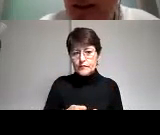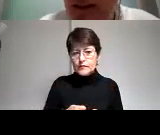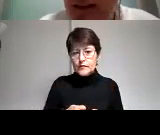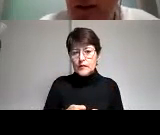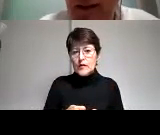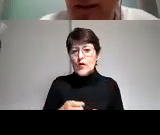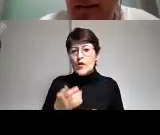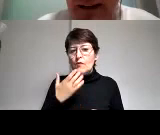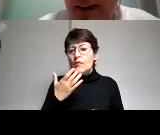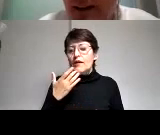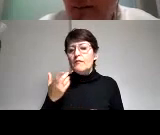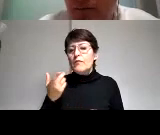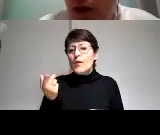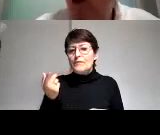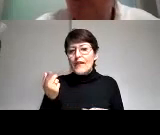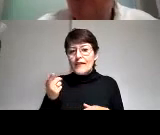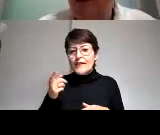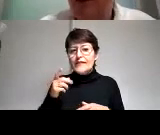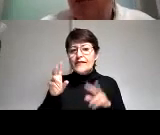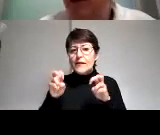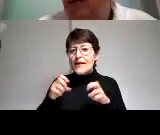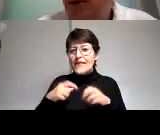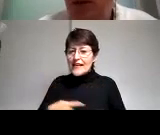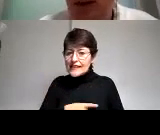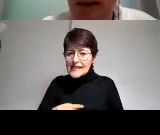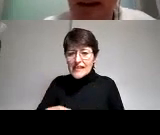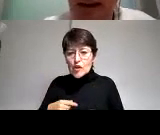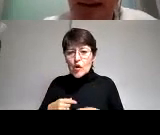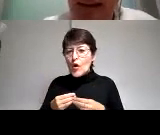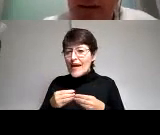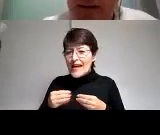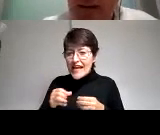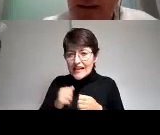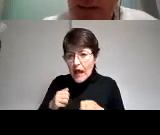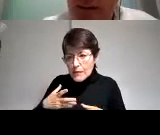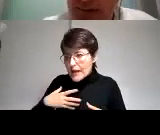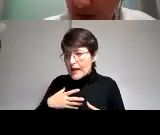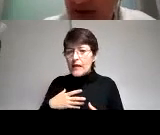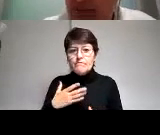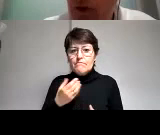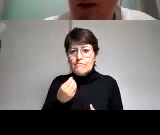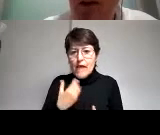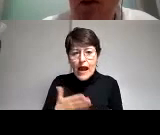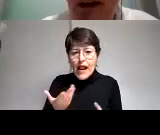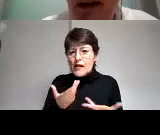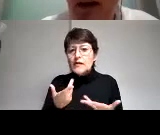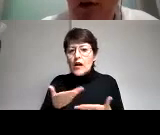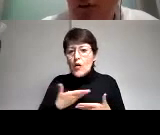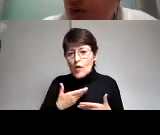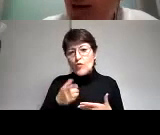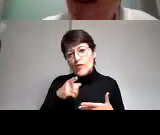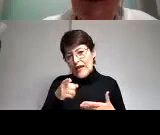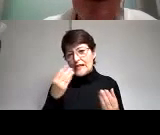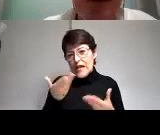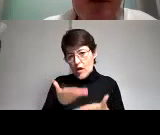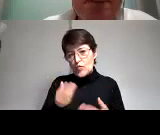síndrome de intestino irritable, la verdad es que poca cosa sabemos hacer o podemos hacer desde los centros de atención primaria. Y probablemente el probiótico sea un